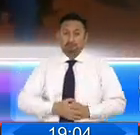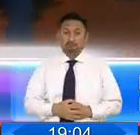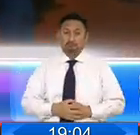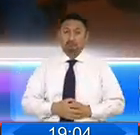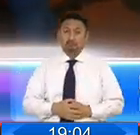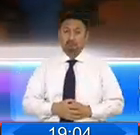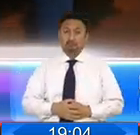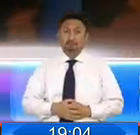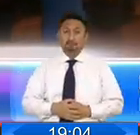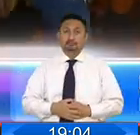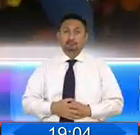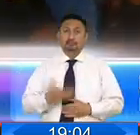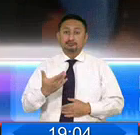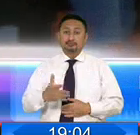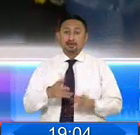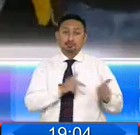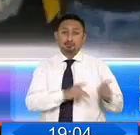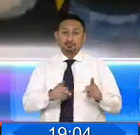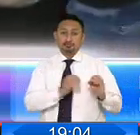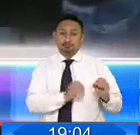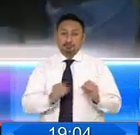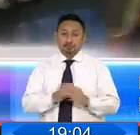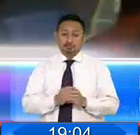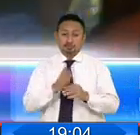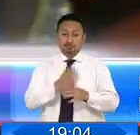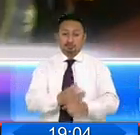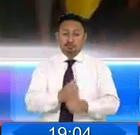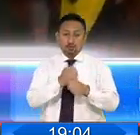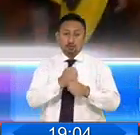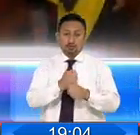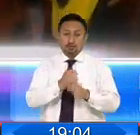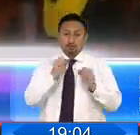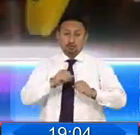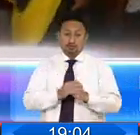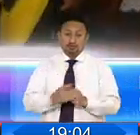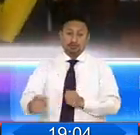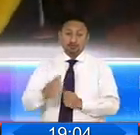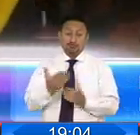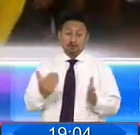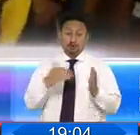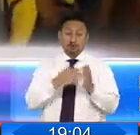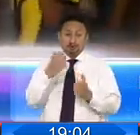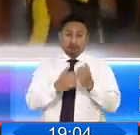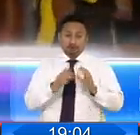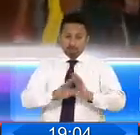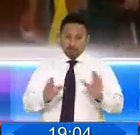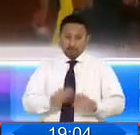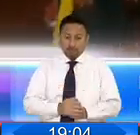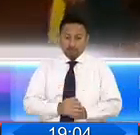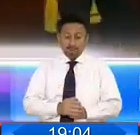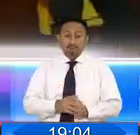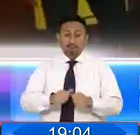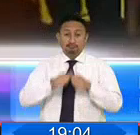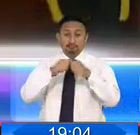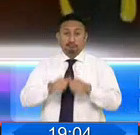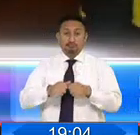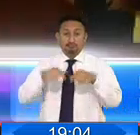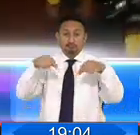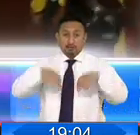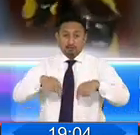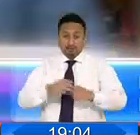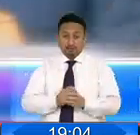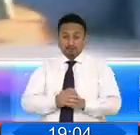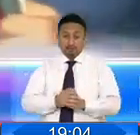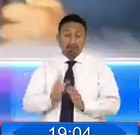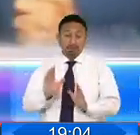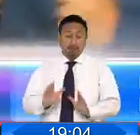traslados de forma planificada, ordenada y segura para evitar algún tipo de incidentes. Nosotros vamos a estar aquí y mientras la noticia